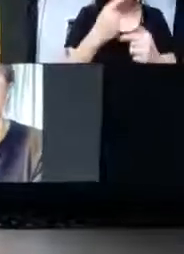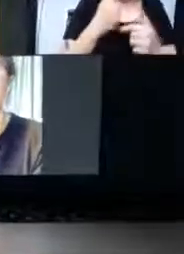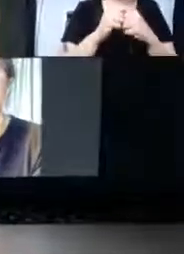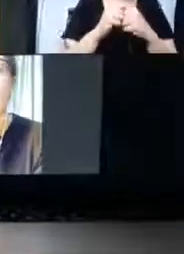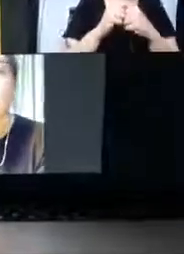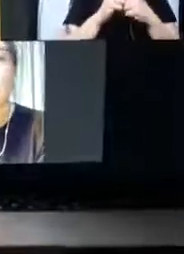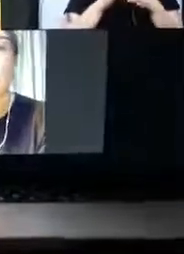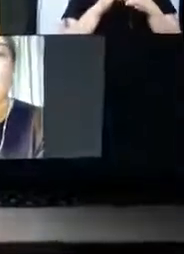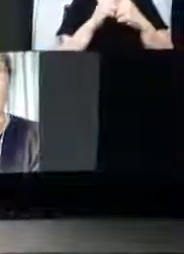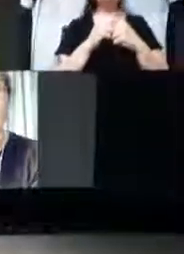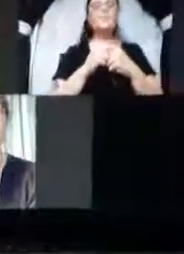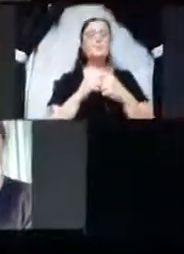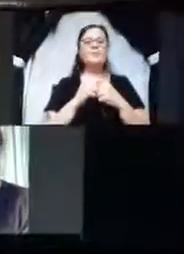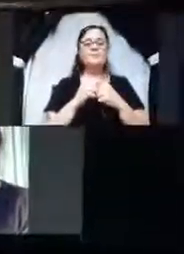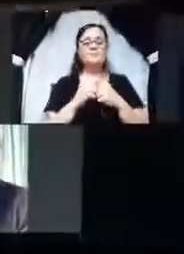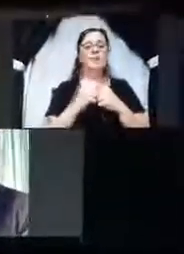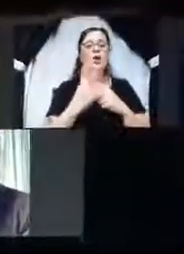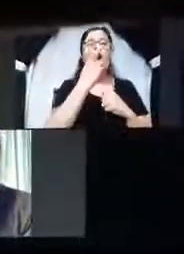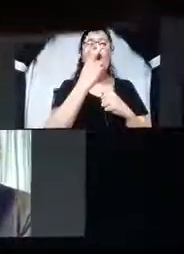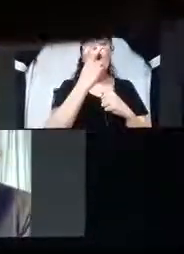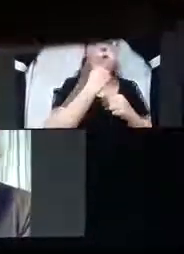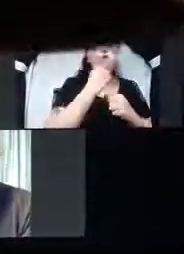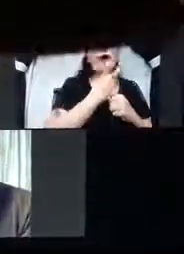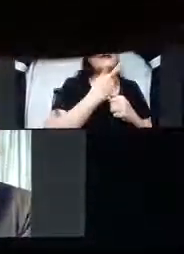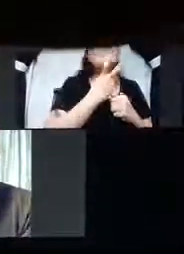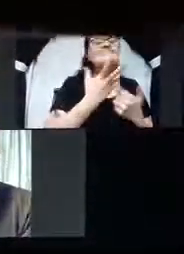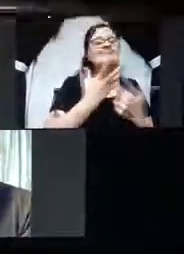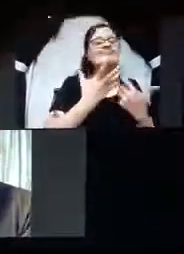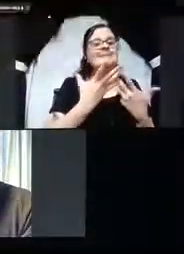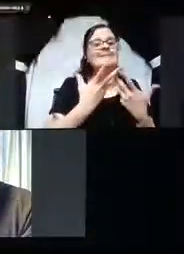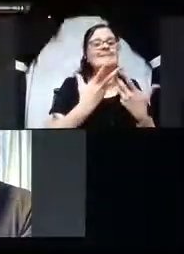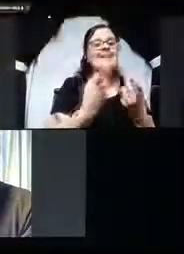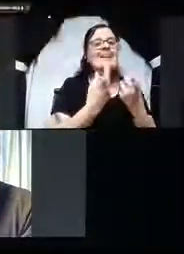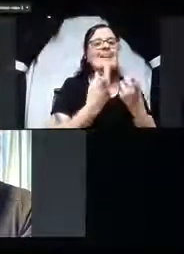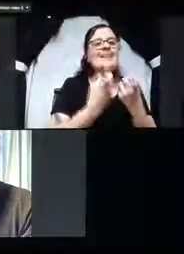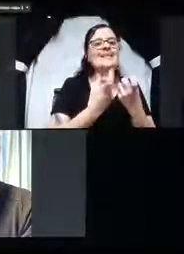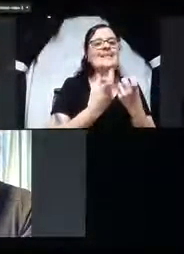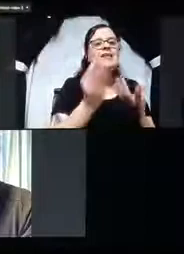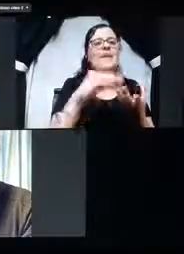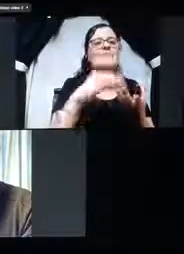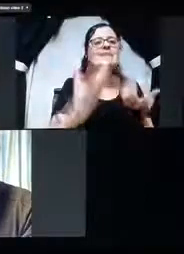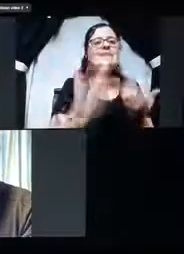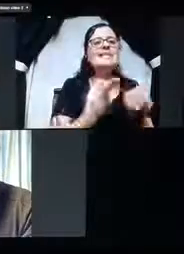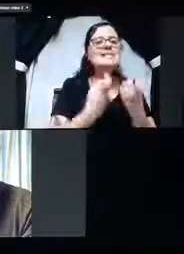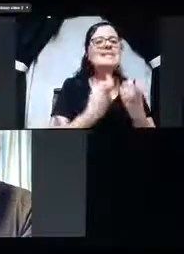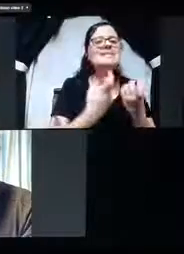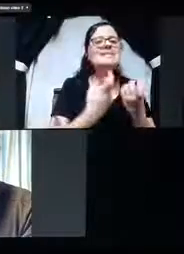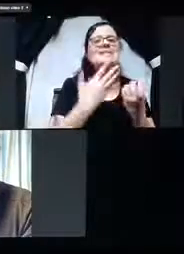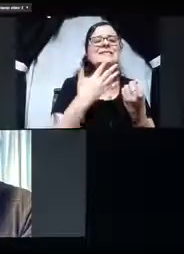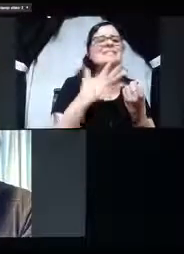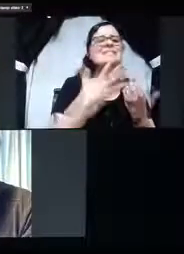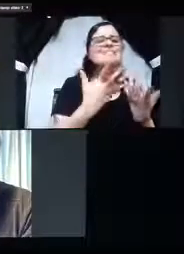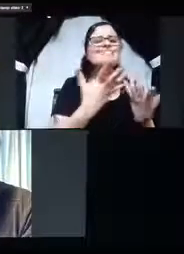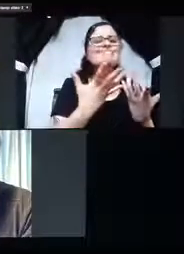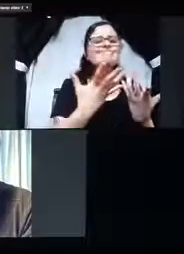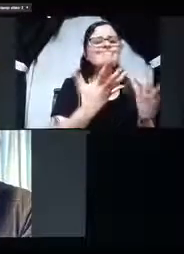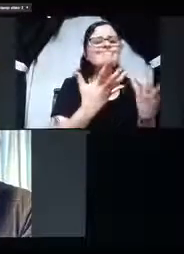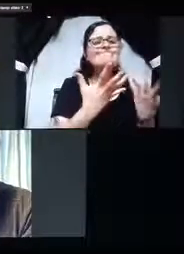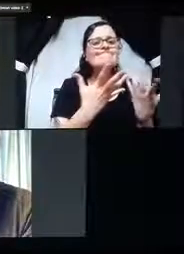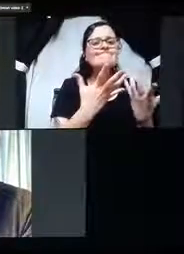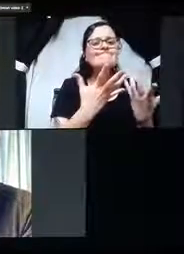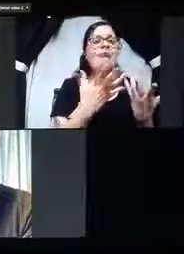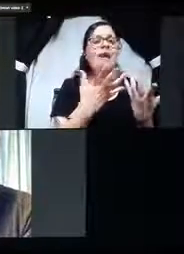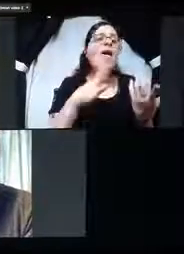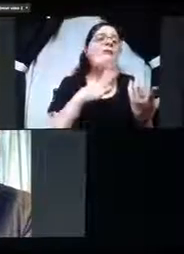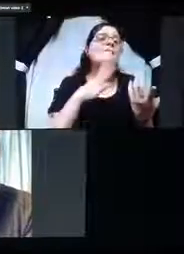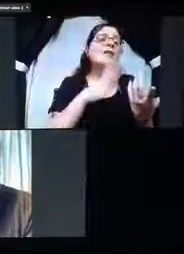de que el recorrido oral todavía no le alcance para entender lo que le están